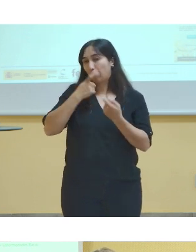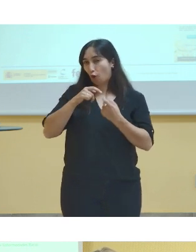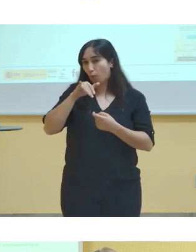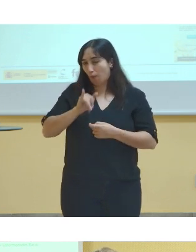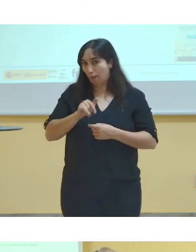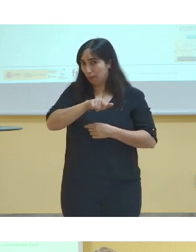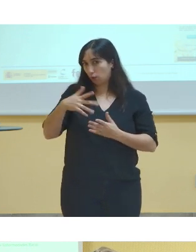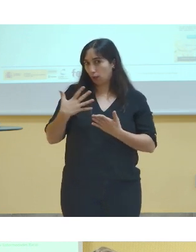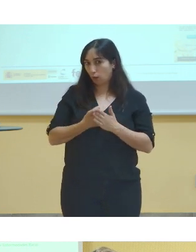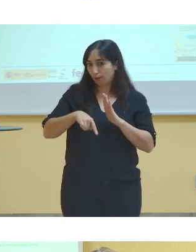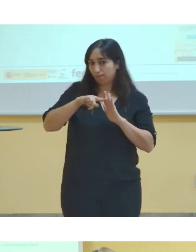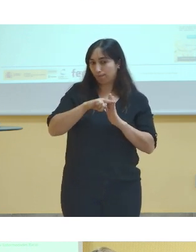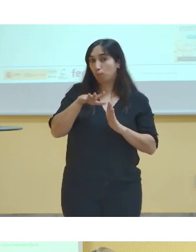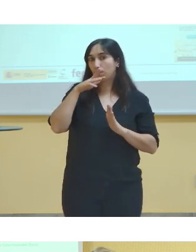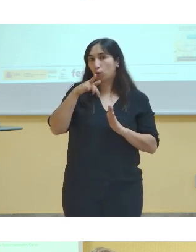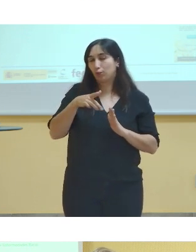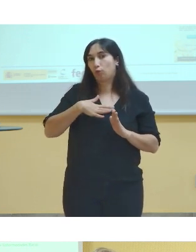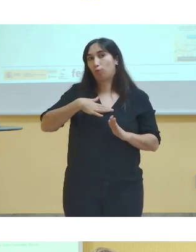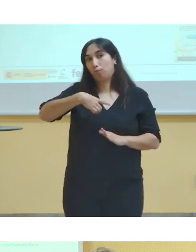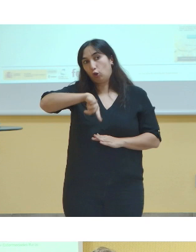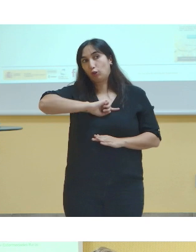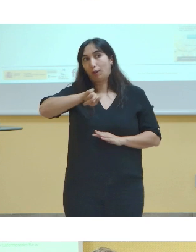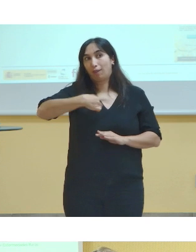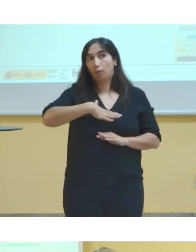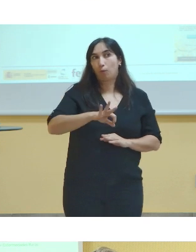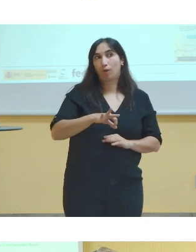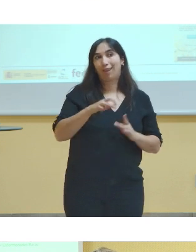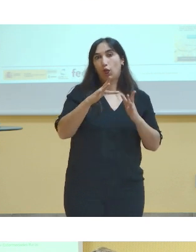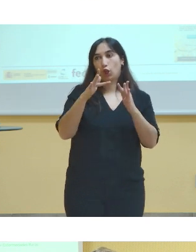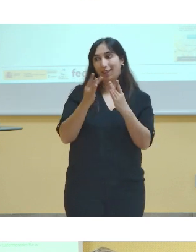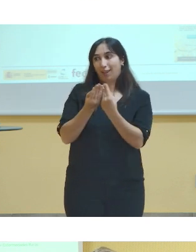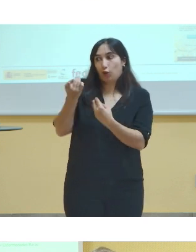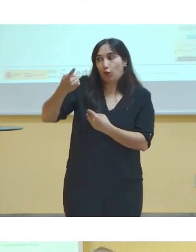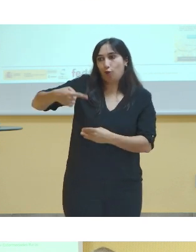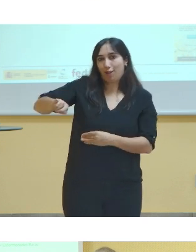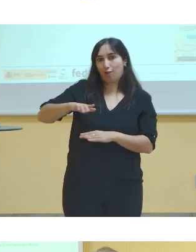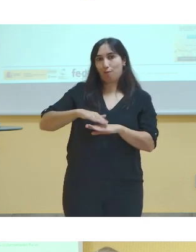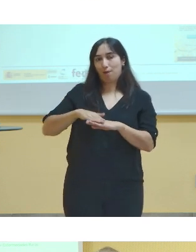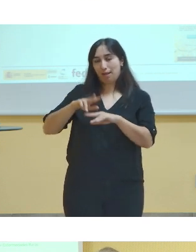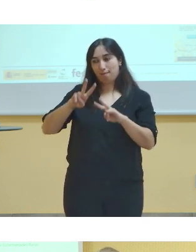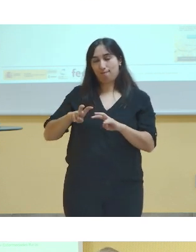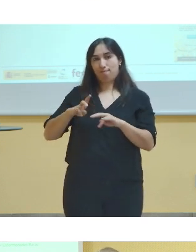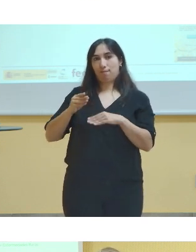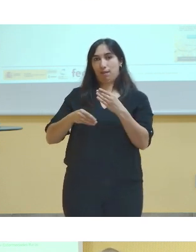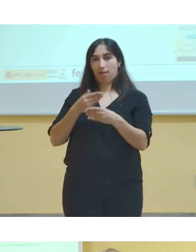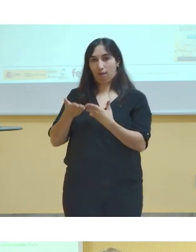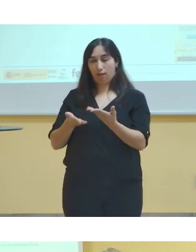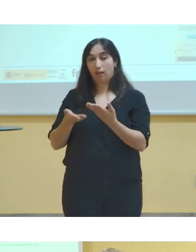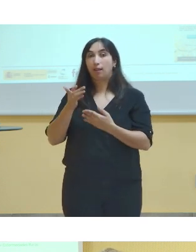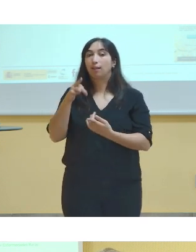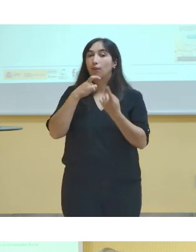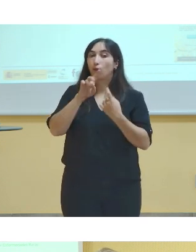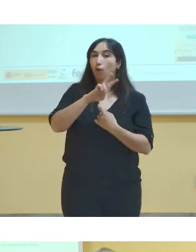personas inscritas, que es lo que nos permite que nosotros podamos luego posteriormente contactar con ellos para llevar a cabo investigaciones, y